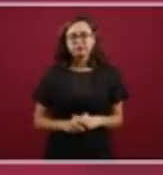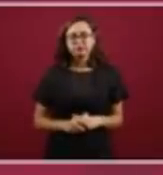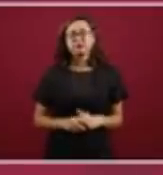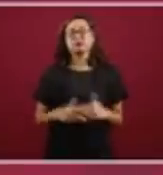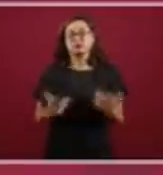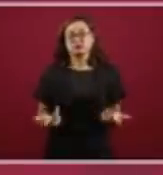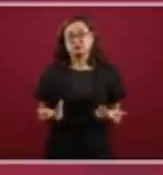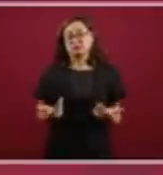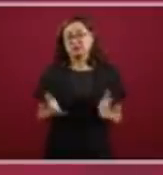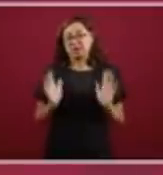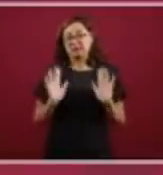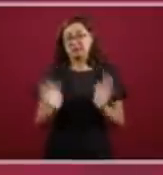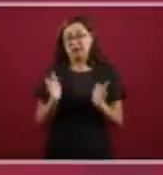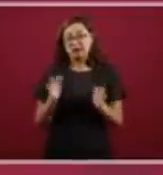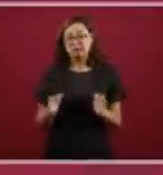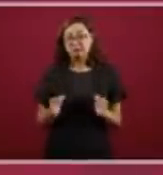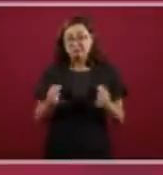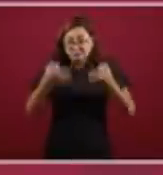establecido